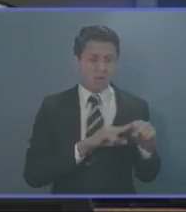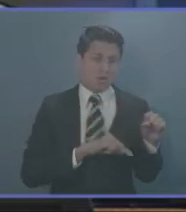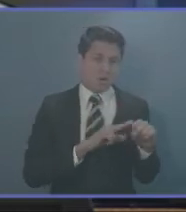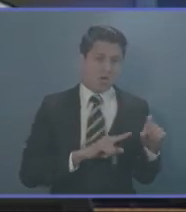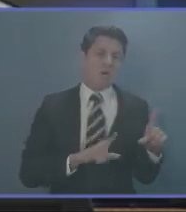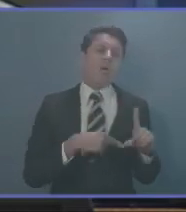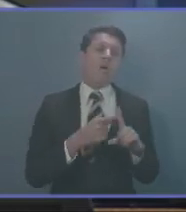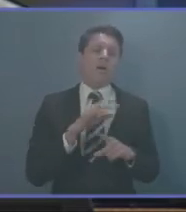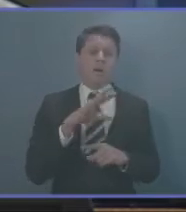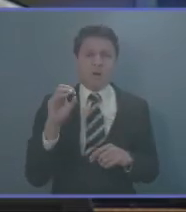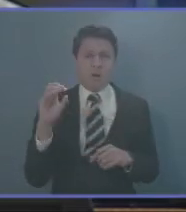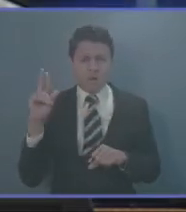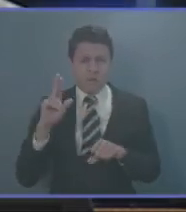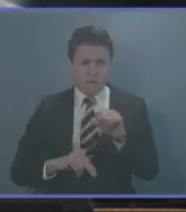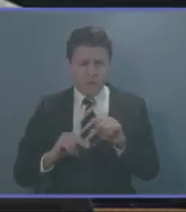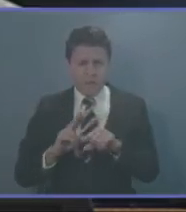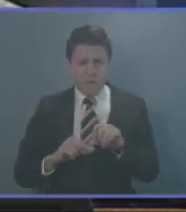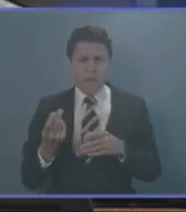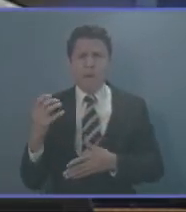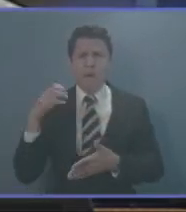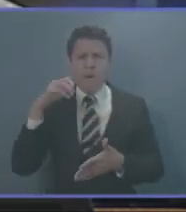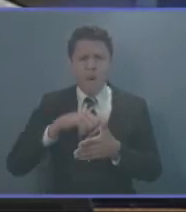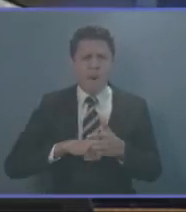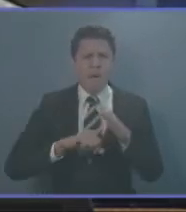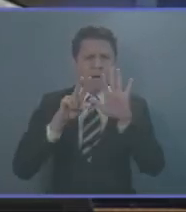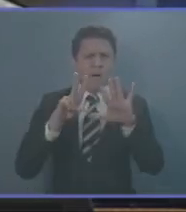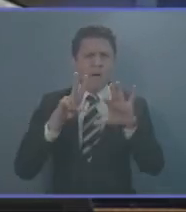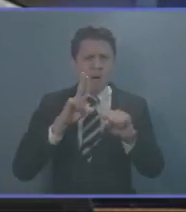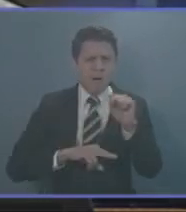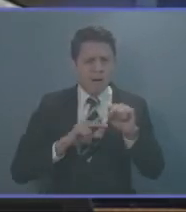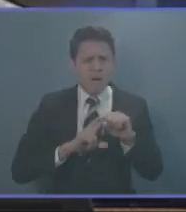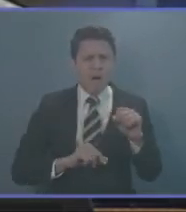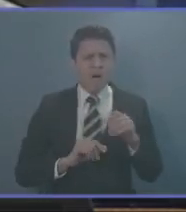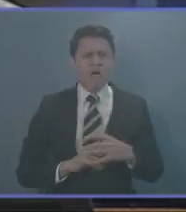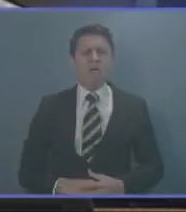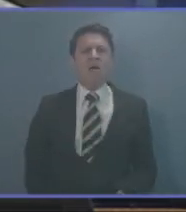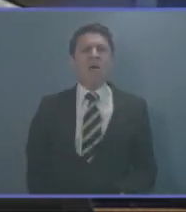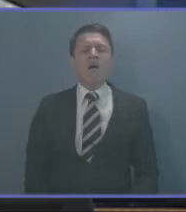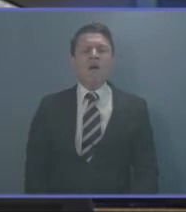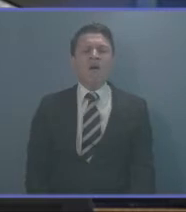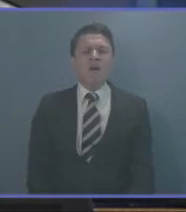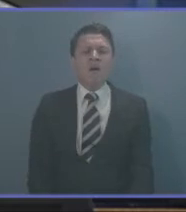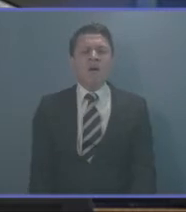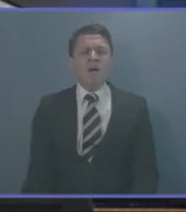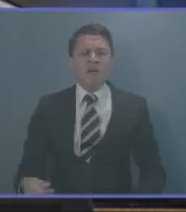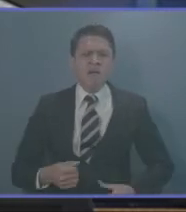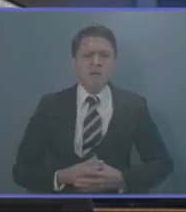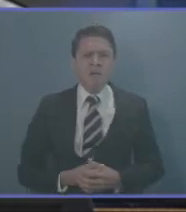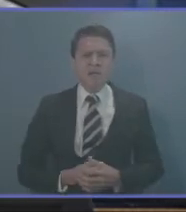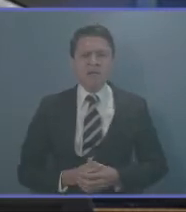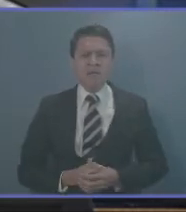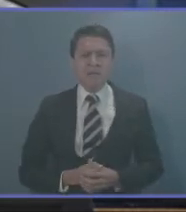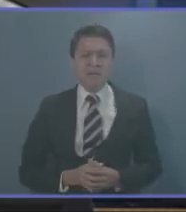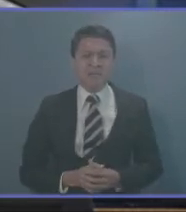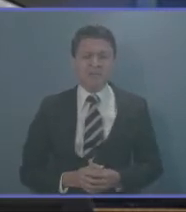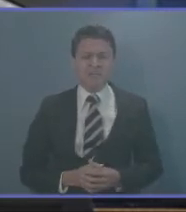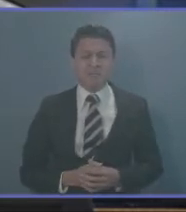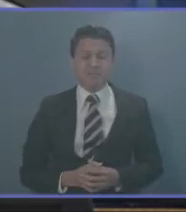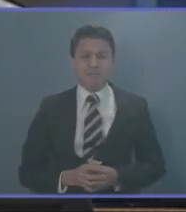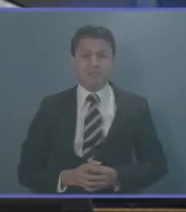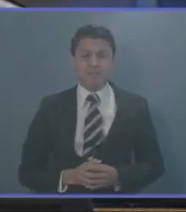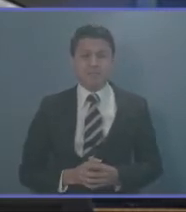500 dólares hasta 500 dólares, cuota fija 7 dólares, más adicional por cada millar o fracción, cuota fija.